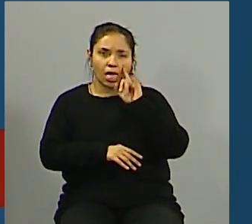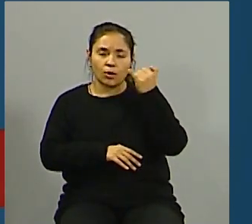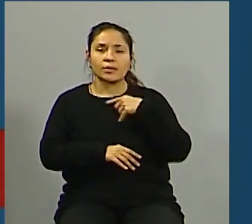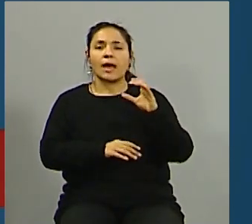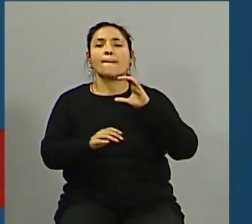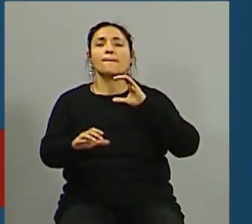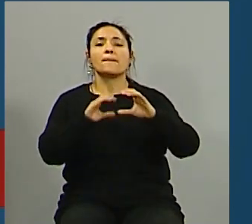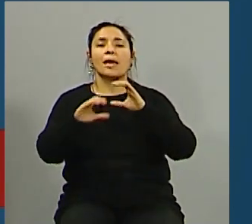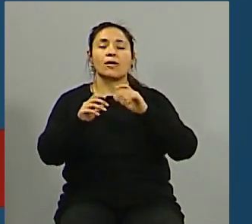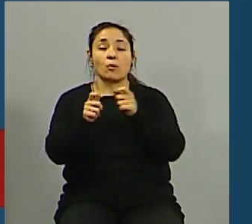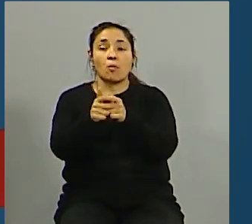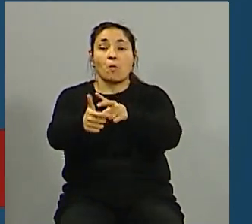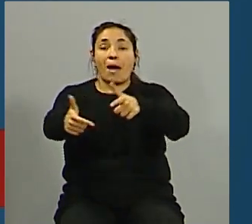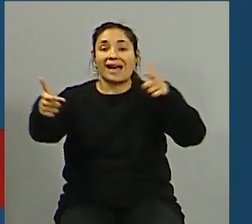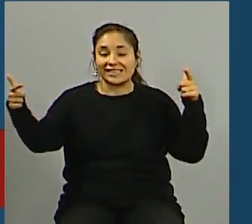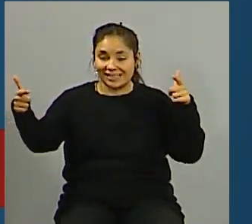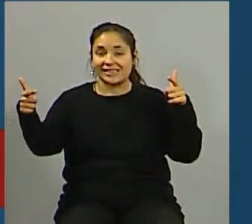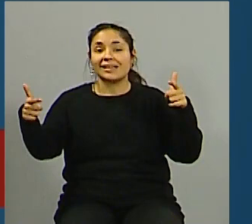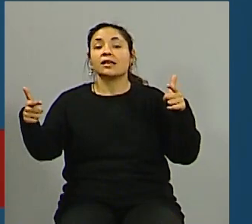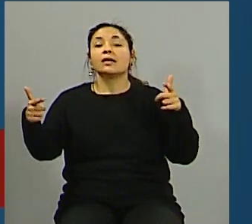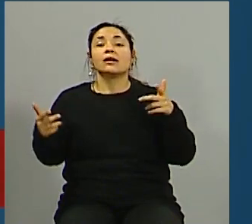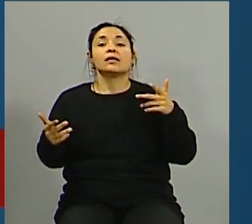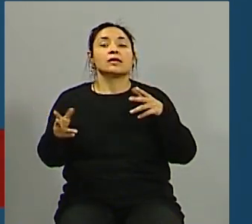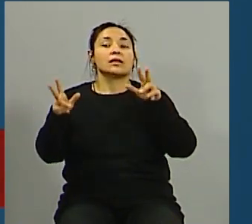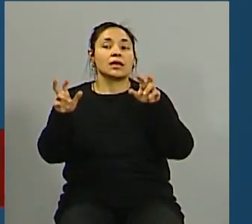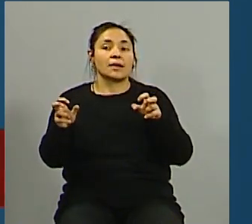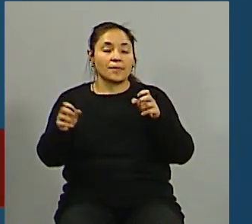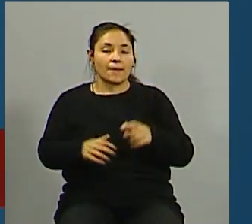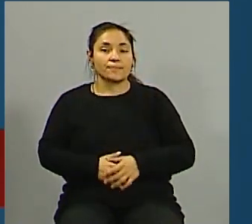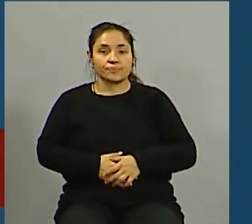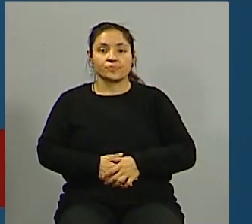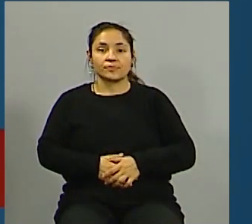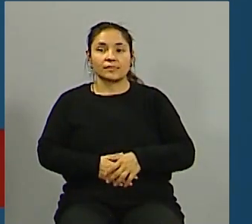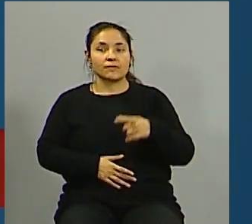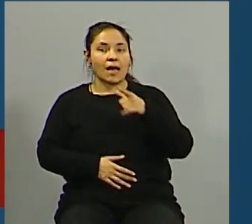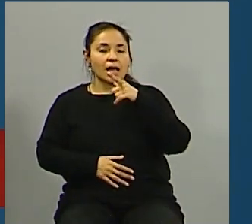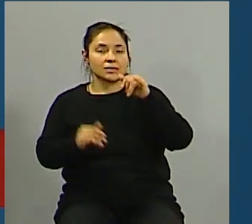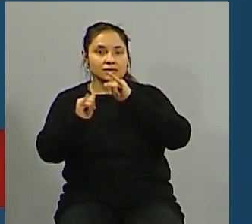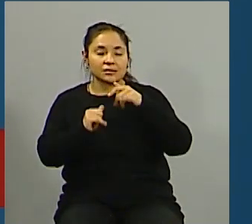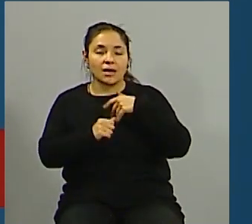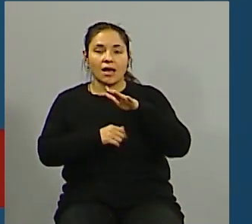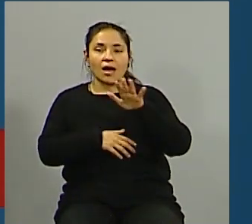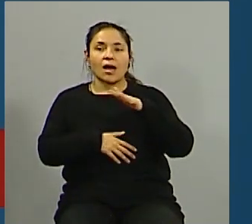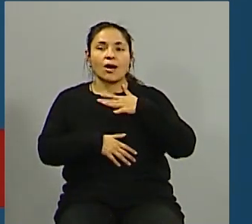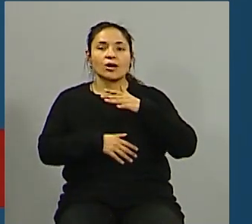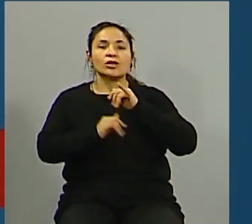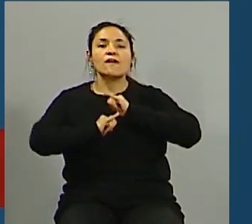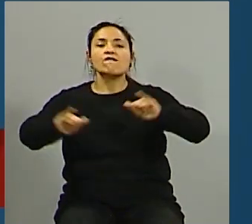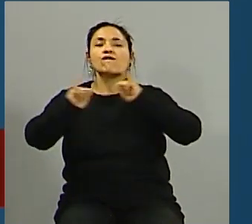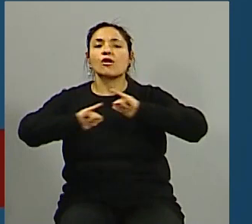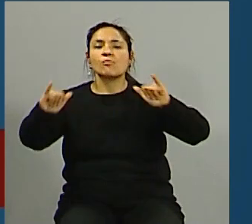medios ha ido creciendo y mucho en el tema de generar tal vez esa sensación de zozobra a partir de los datos que se